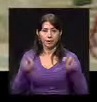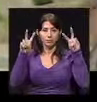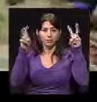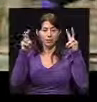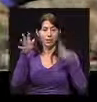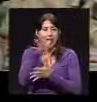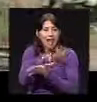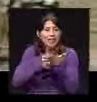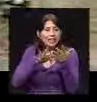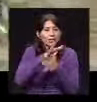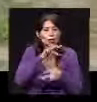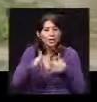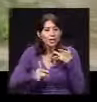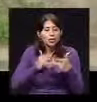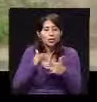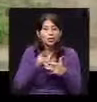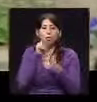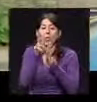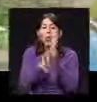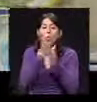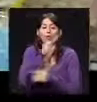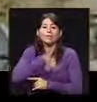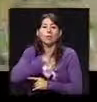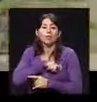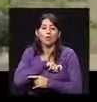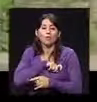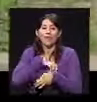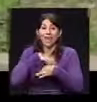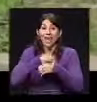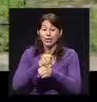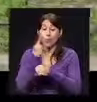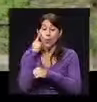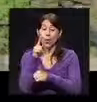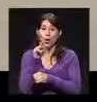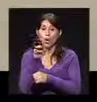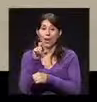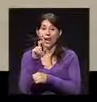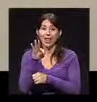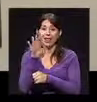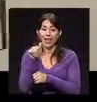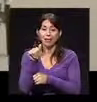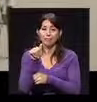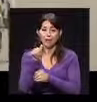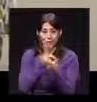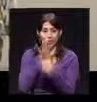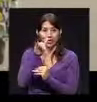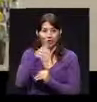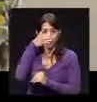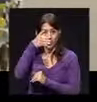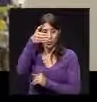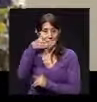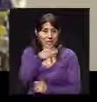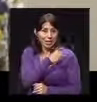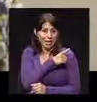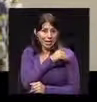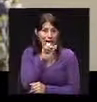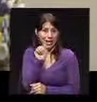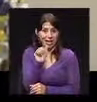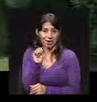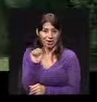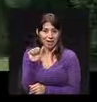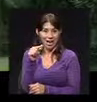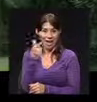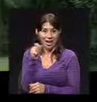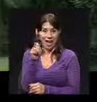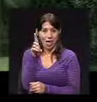El desorden de los sentidos es un documental español producido por La Maleta Proyectos Culturales y dirigido por Alejandro